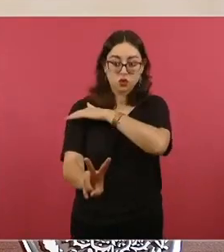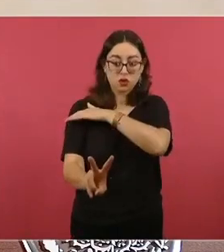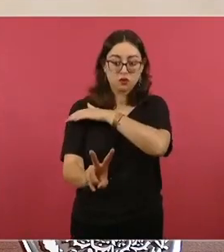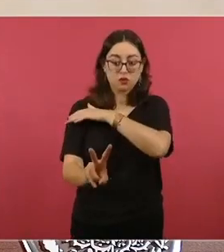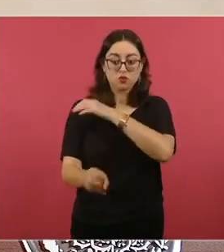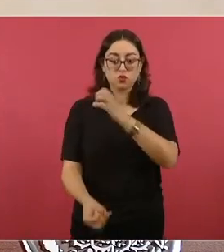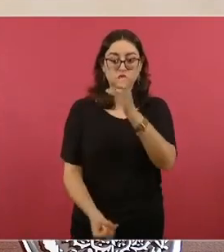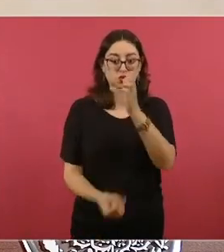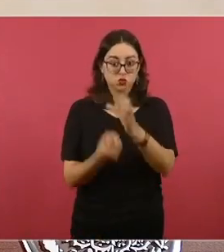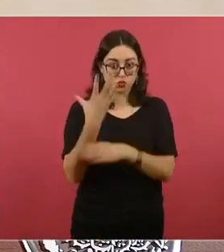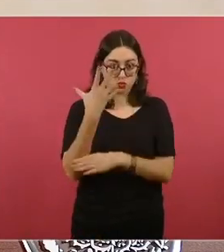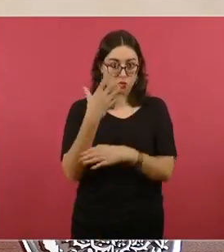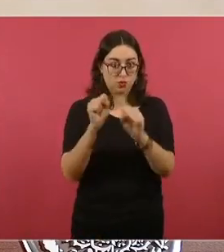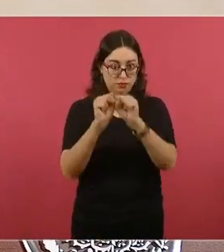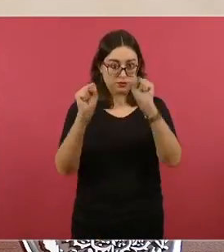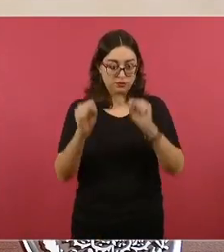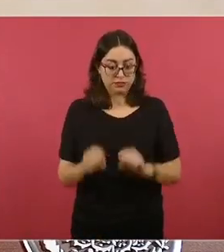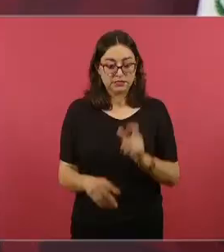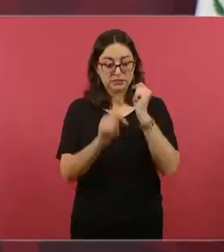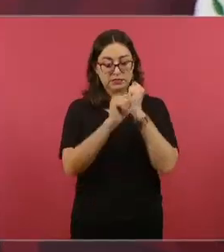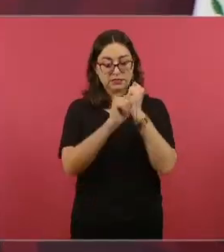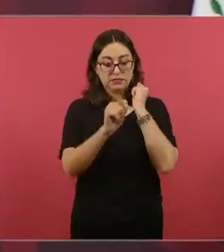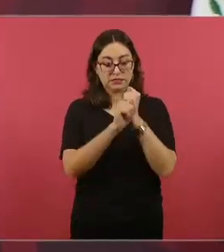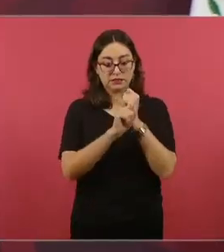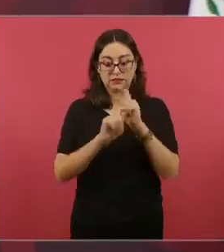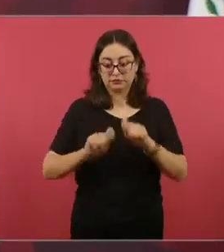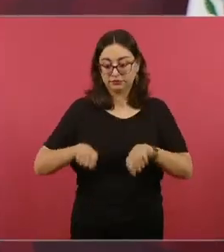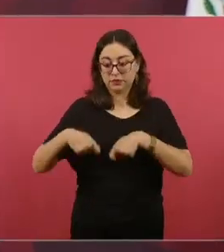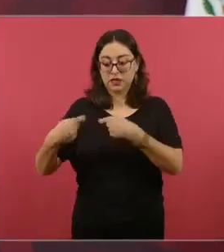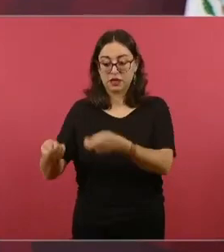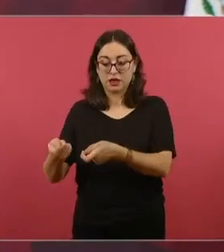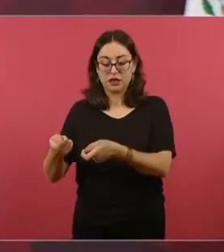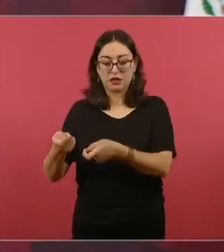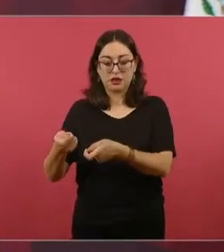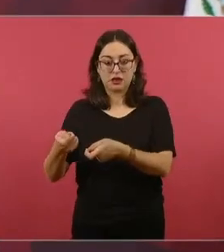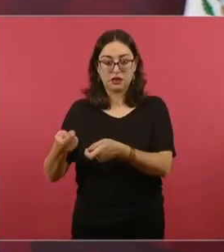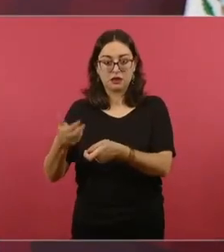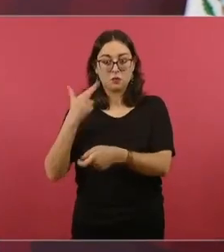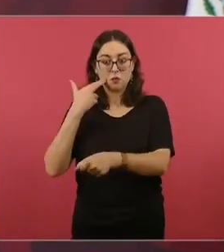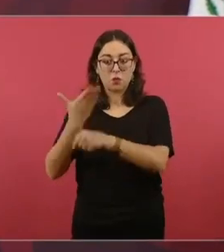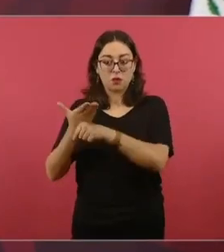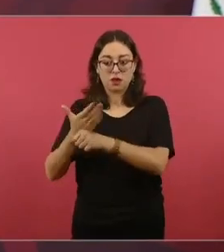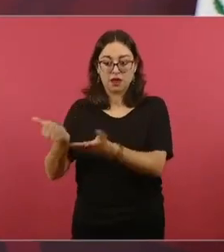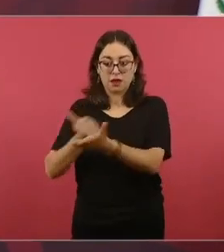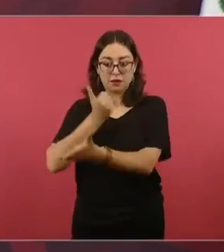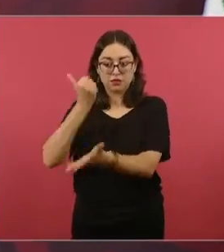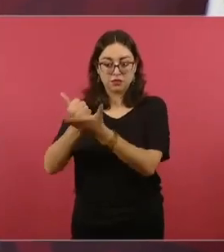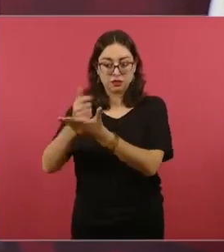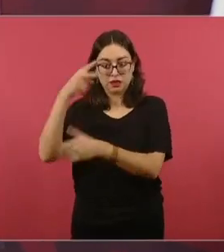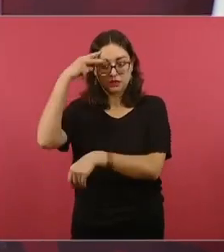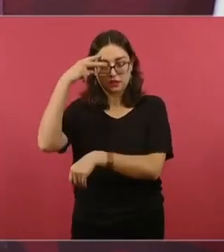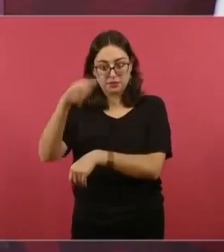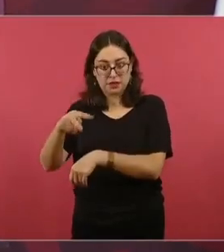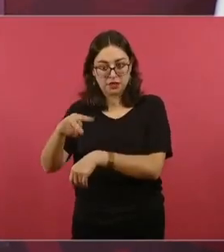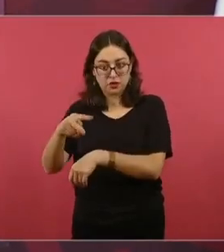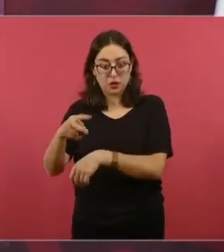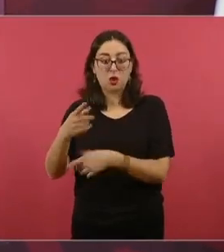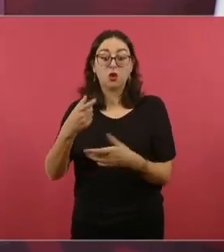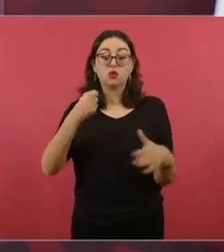este sistema, o el caso del tren suburbano de Toluca y también el